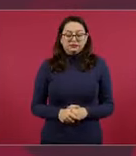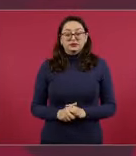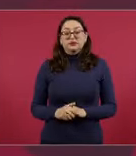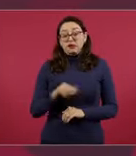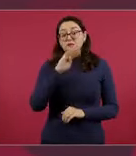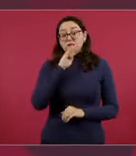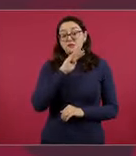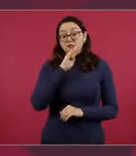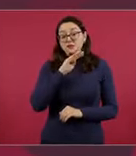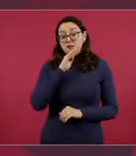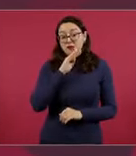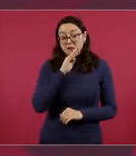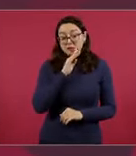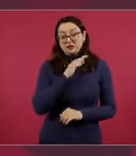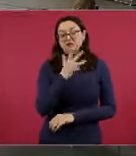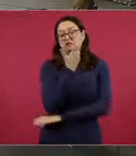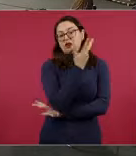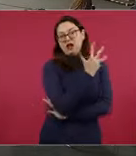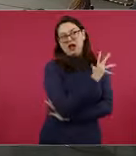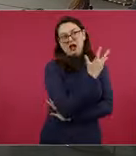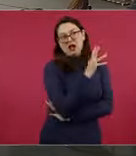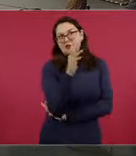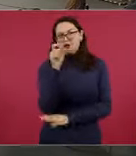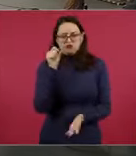árboles, que son muy grandes ahora,